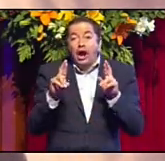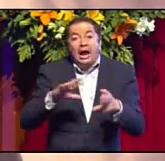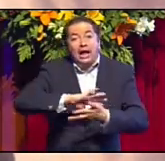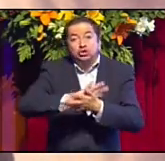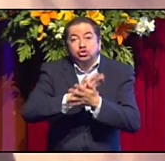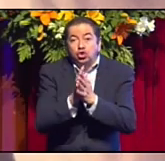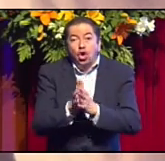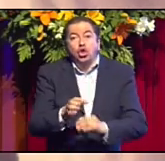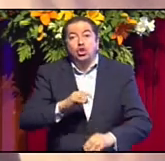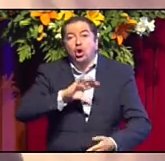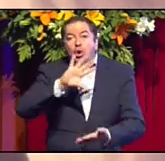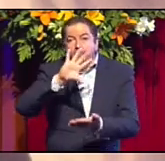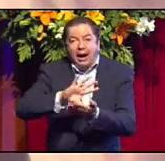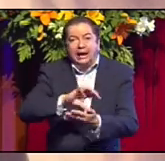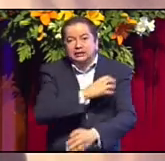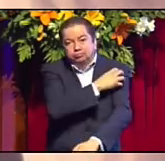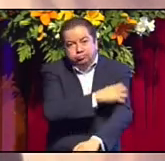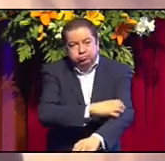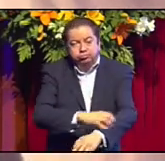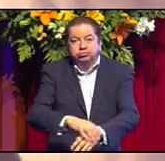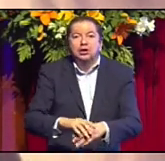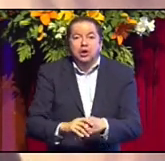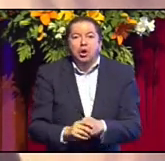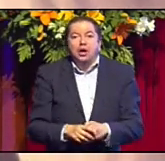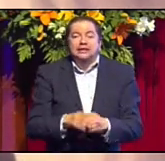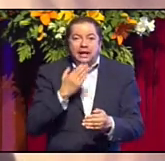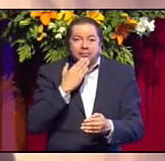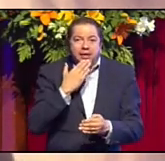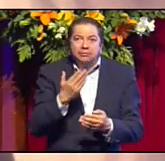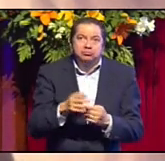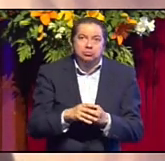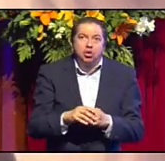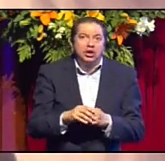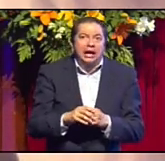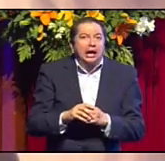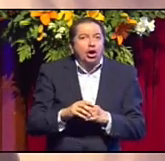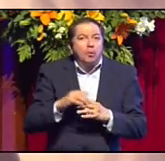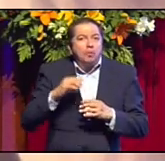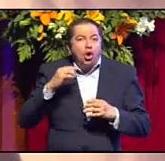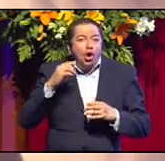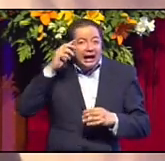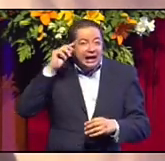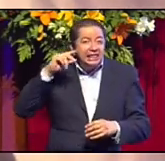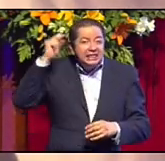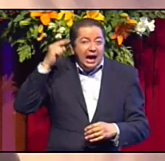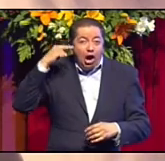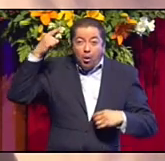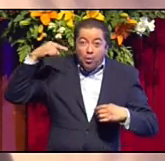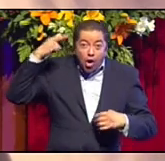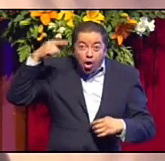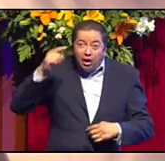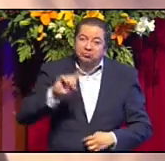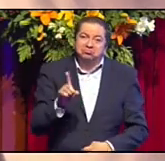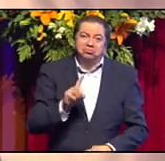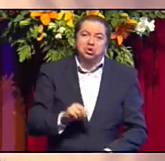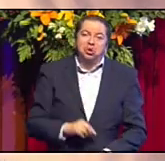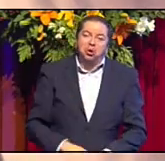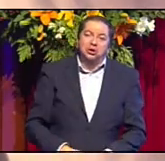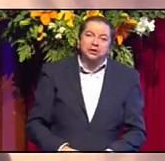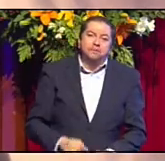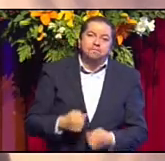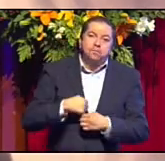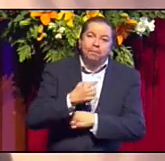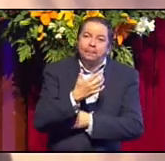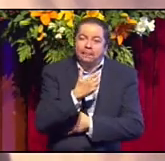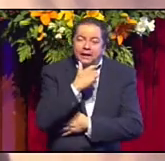realice. Nuestro agradecimiento, lo que fue una idea crazy, yo no soy un letrado, no soy, soy más o menos como